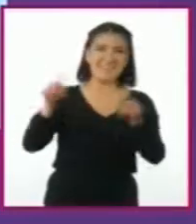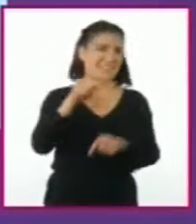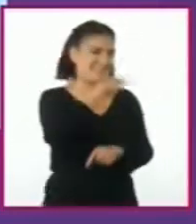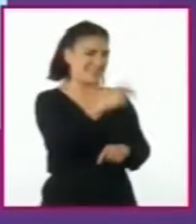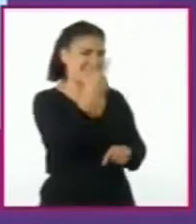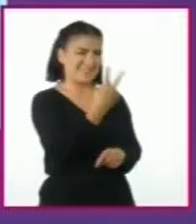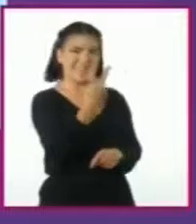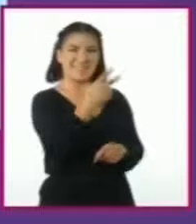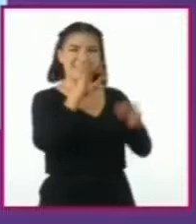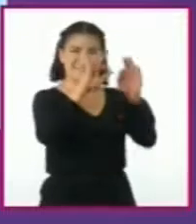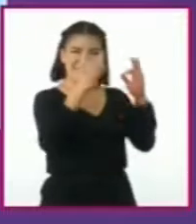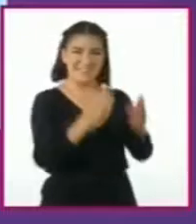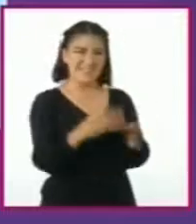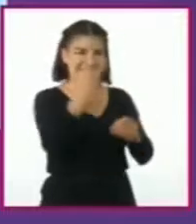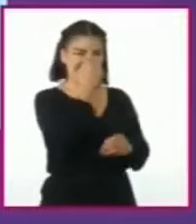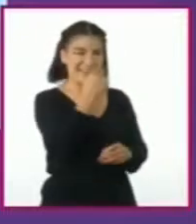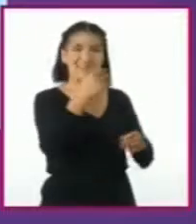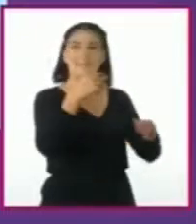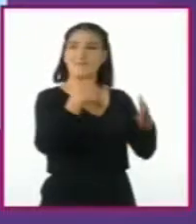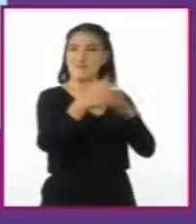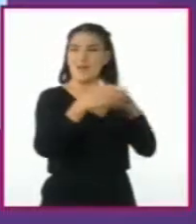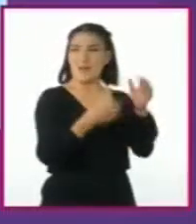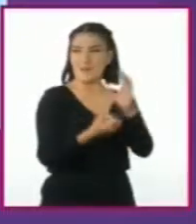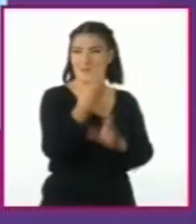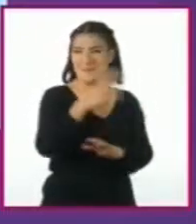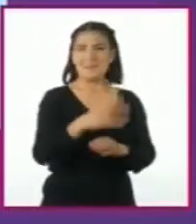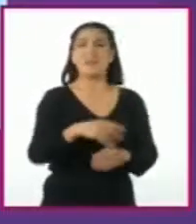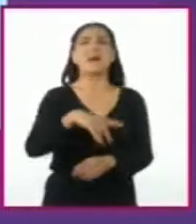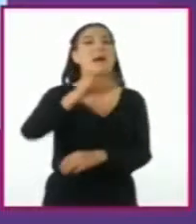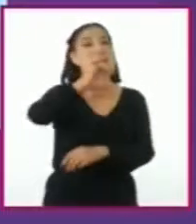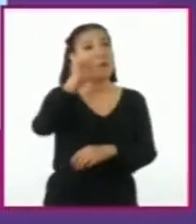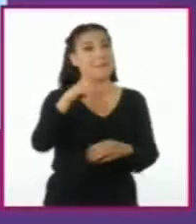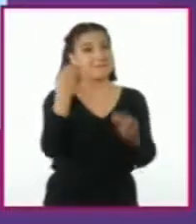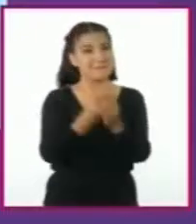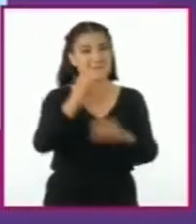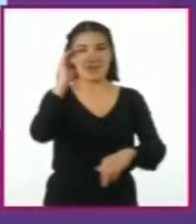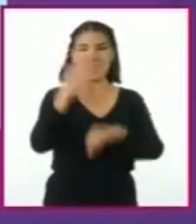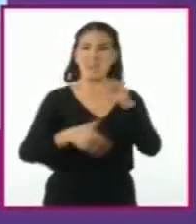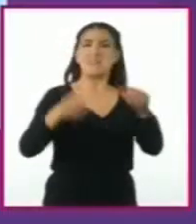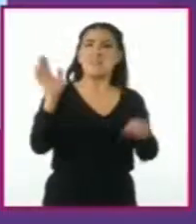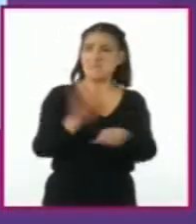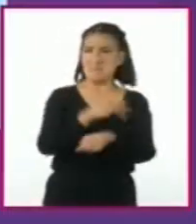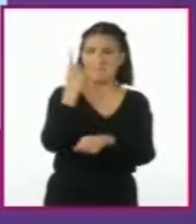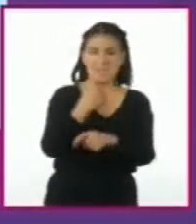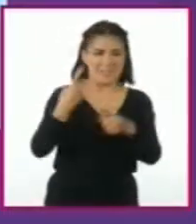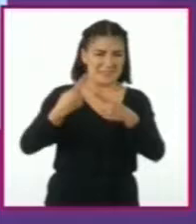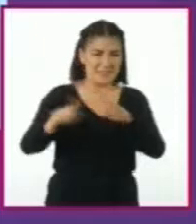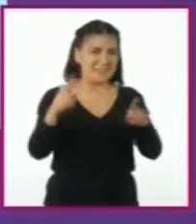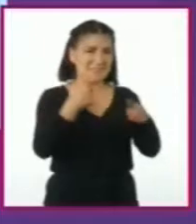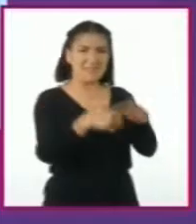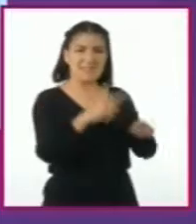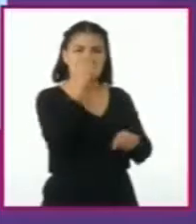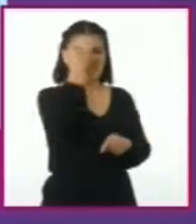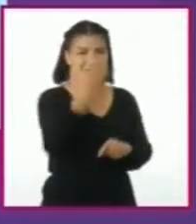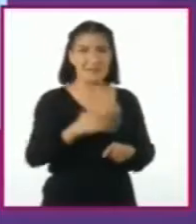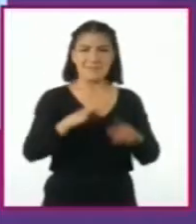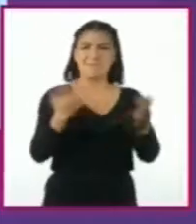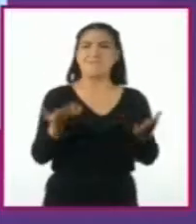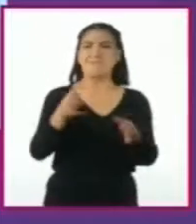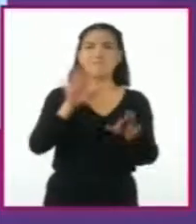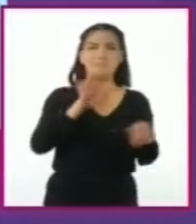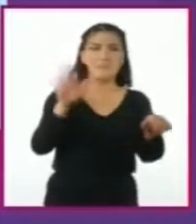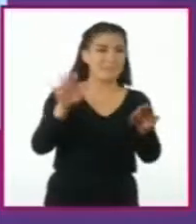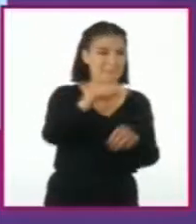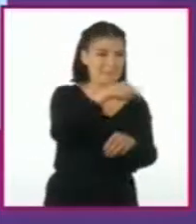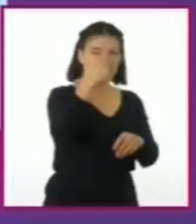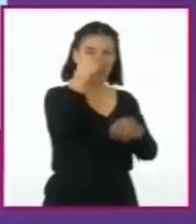sus televisores de pantalla plana. Al terminar su clase, quiso saber el porqué de la diferencia entre las imágenes de las pantallas